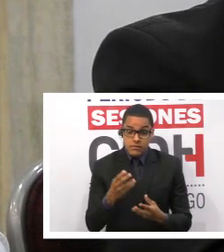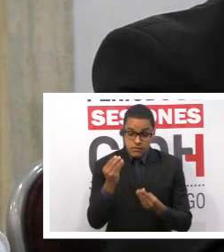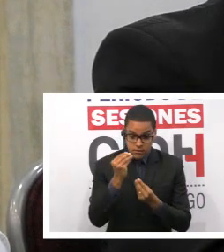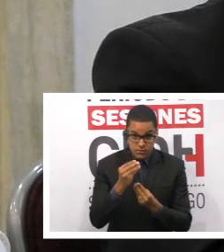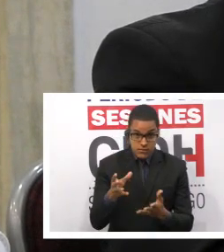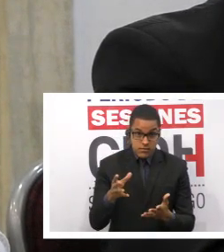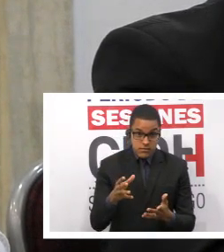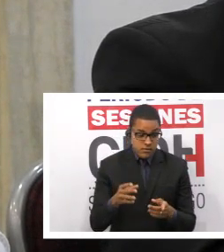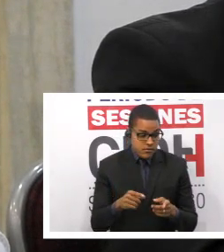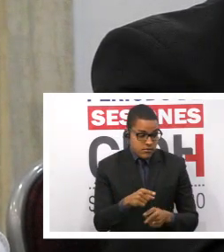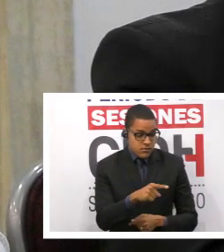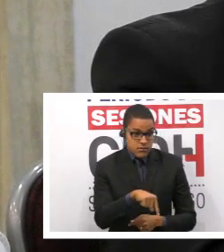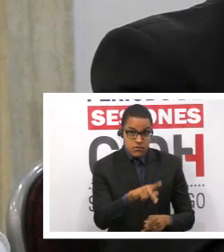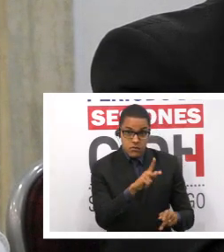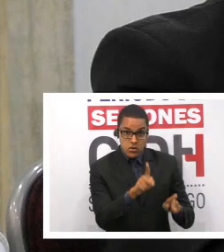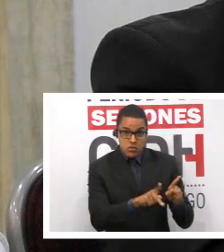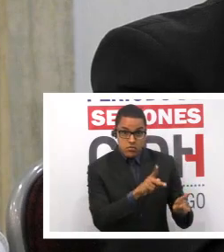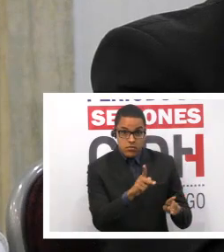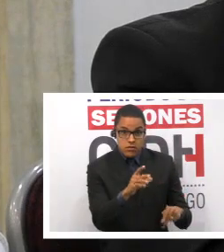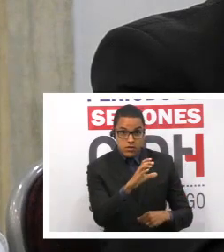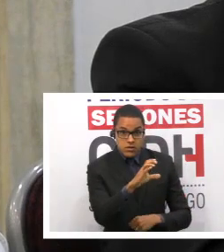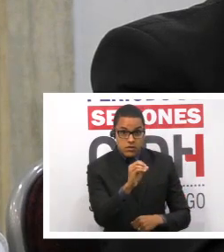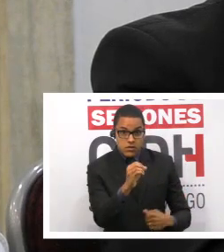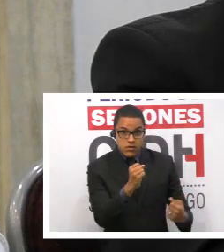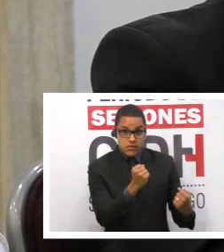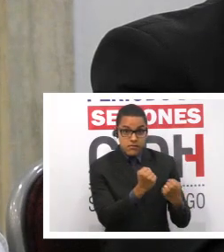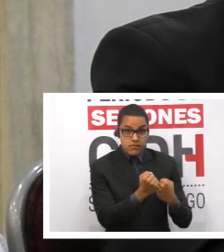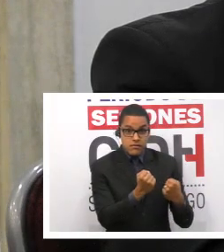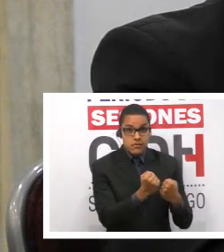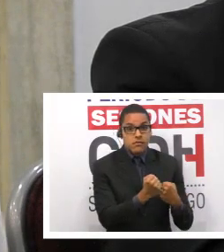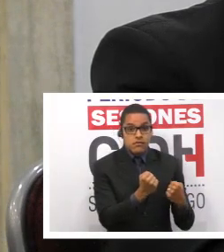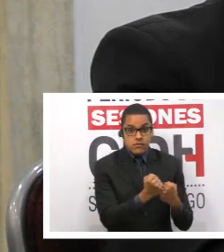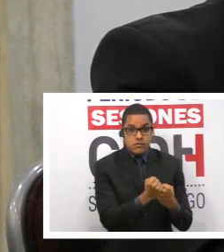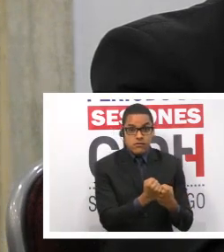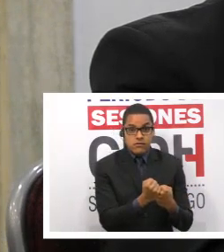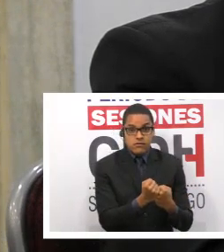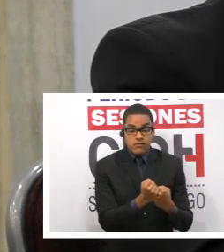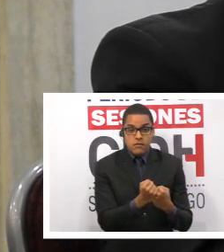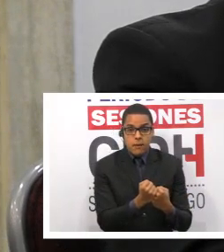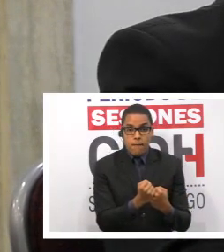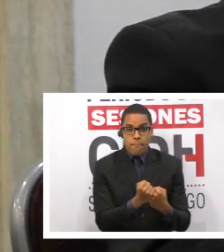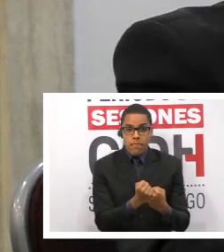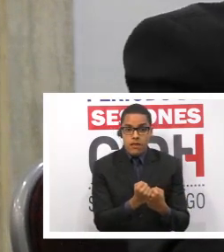la mente cuando con una política fiscal de derechos humanos